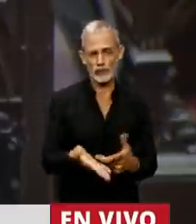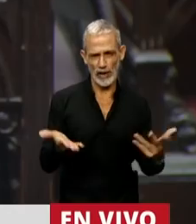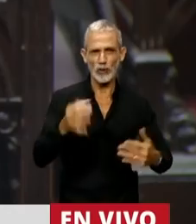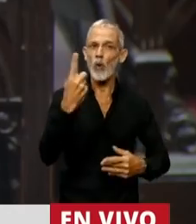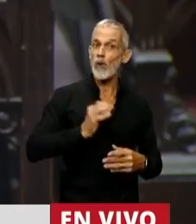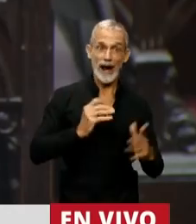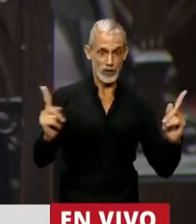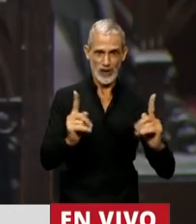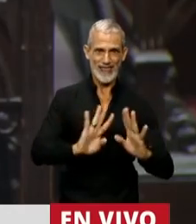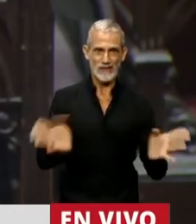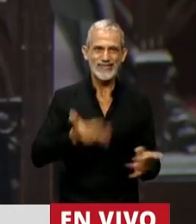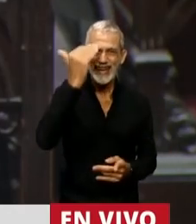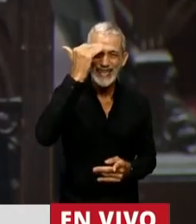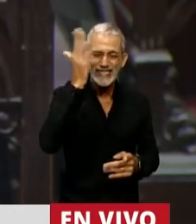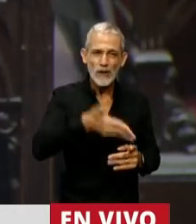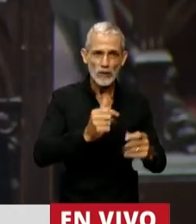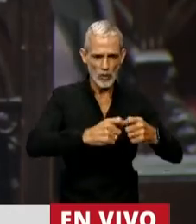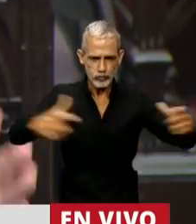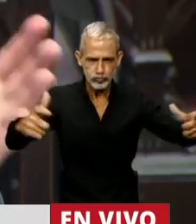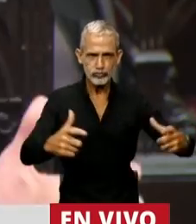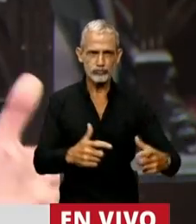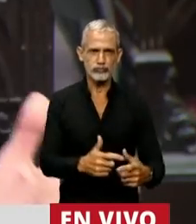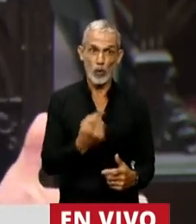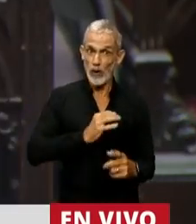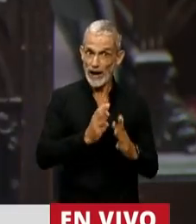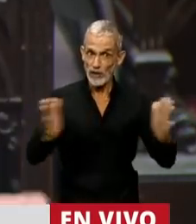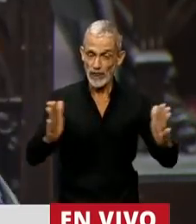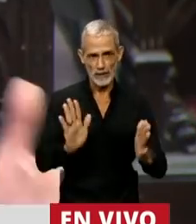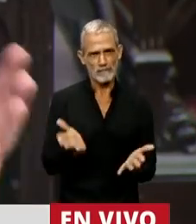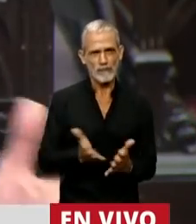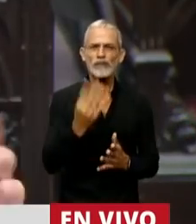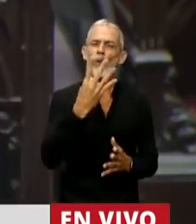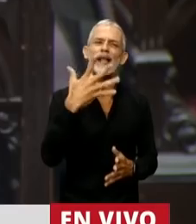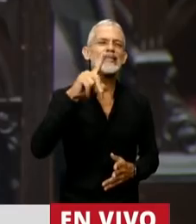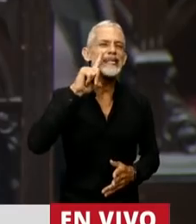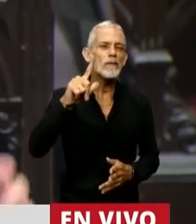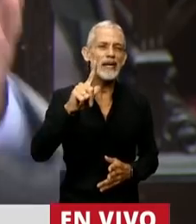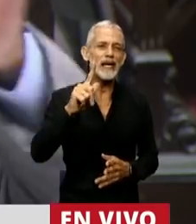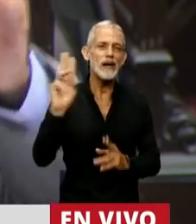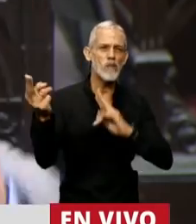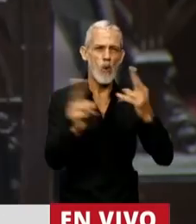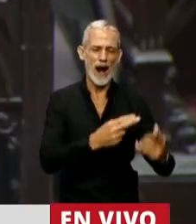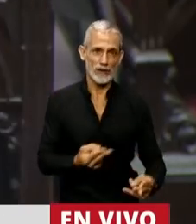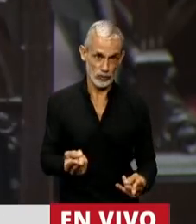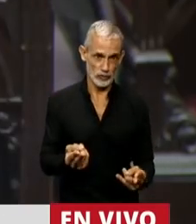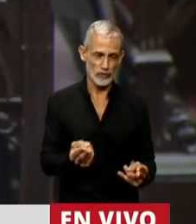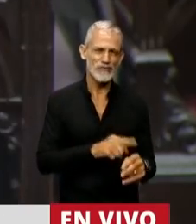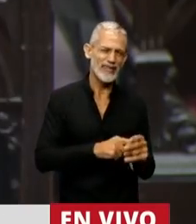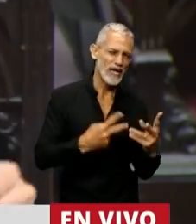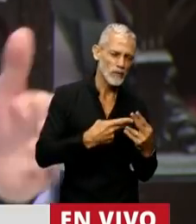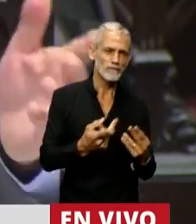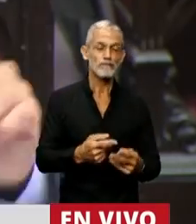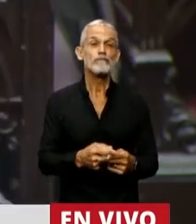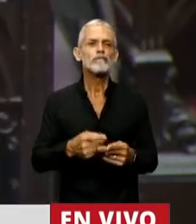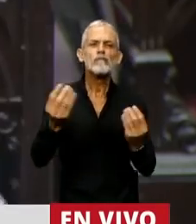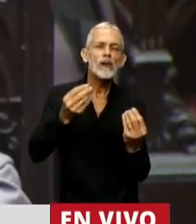un año solo, 15 puntos porcentuales. Y siguen hablando, 43.000 muertos. Diputada, la que habló antes,